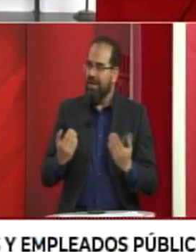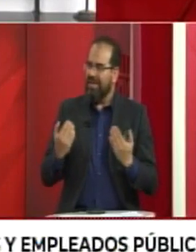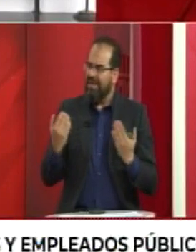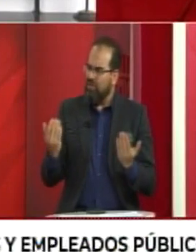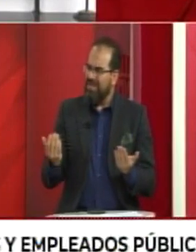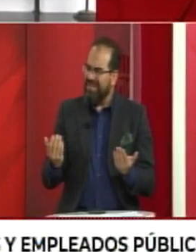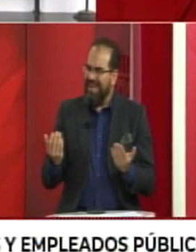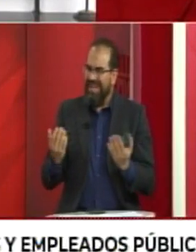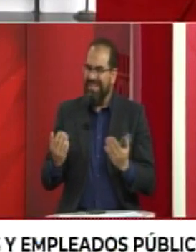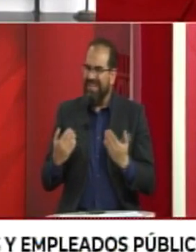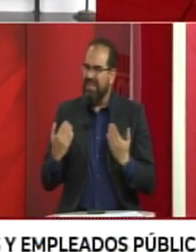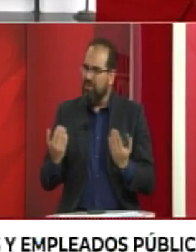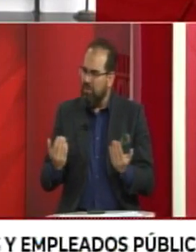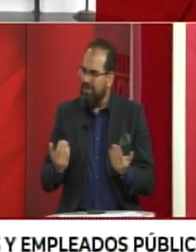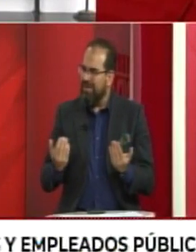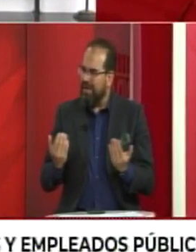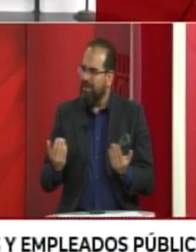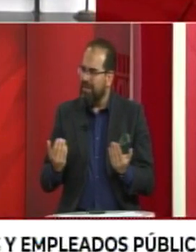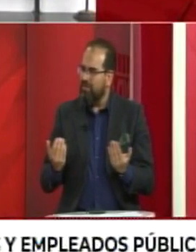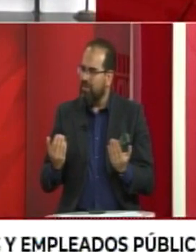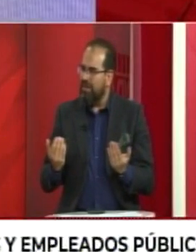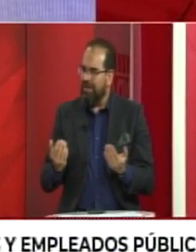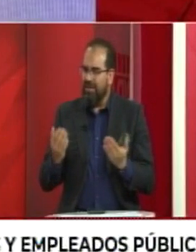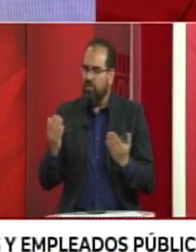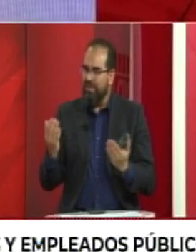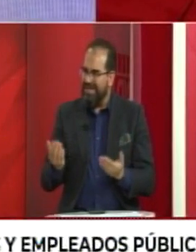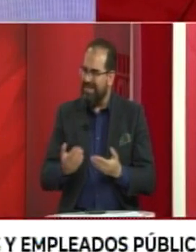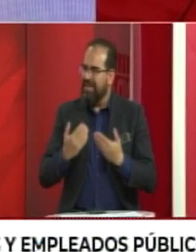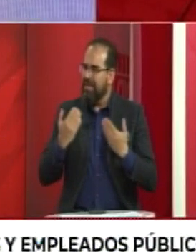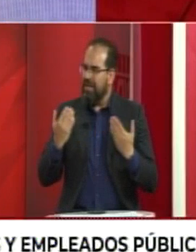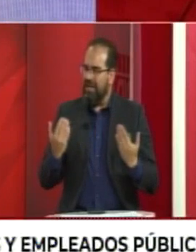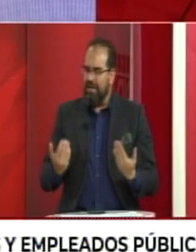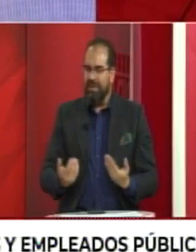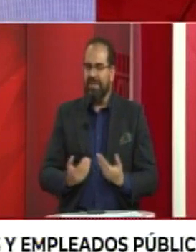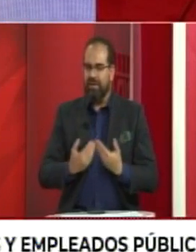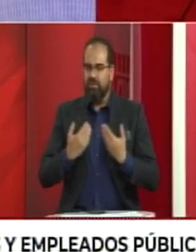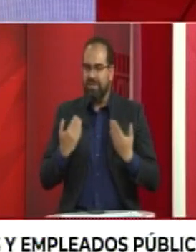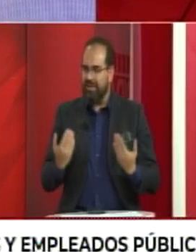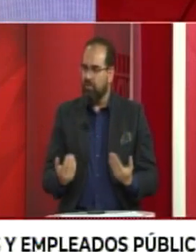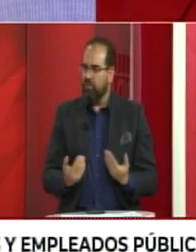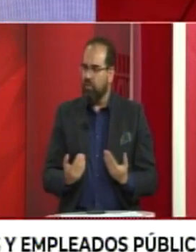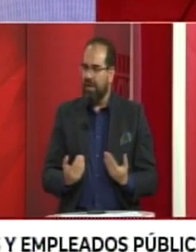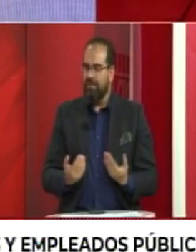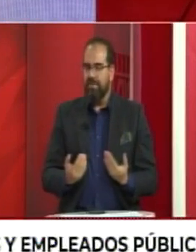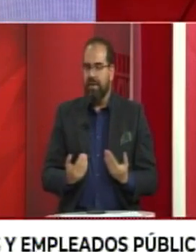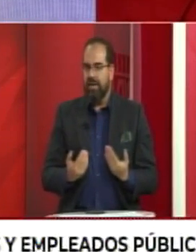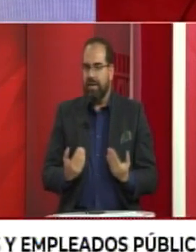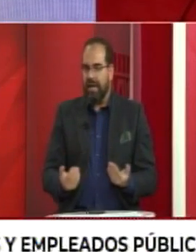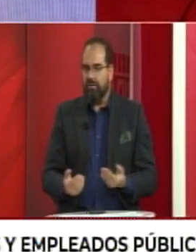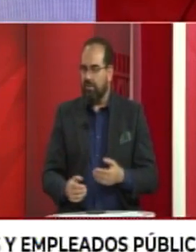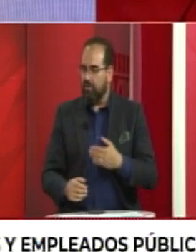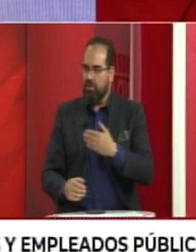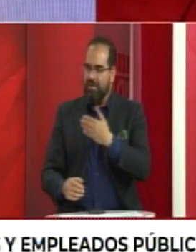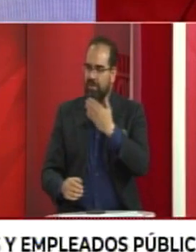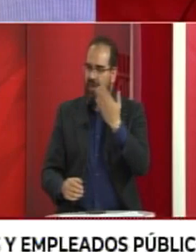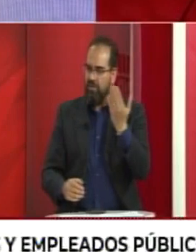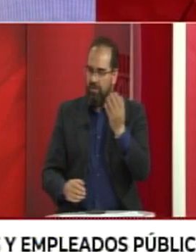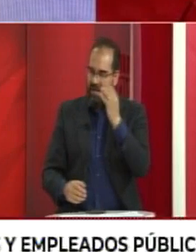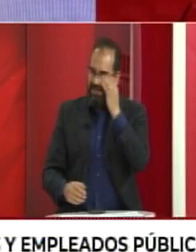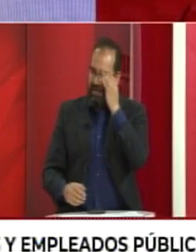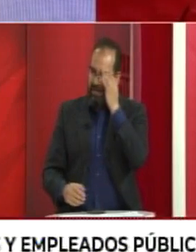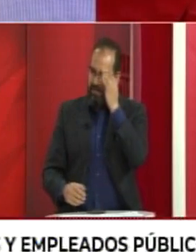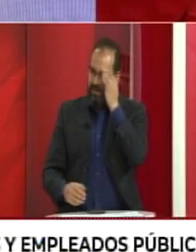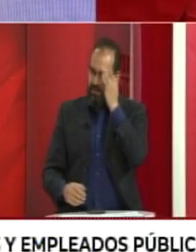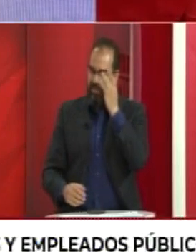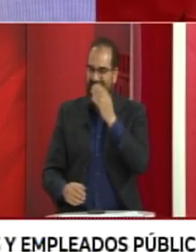autodidacta. Entonces, en esa actitud realmente autodidacta, tú vas incrementando tu acervo cultural, y claro, no es porque no